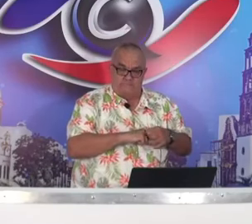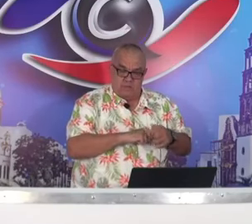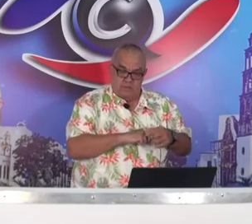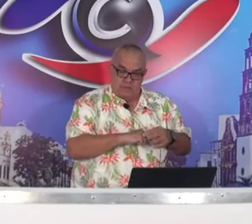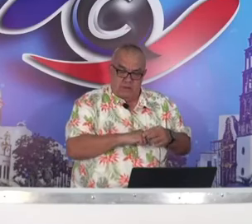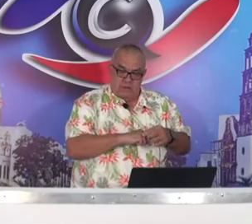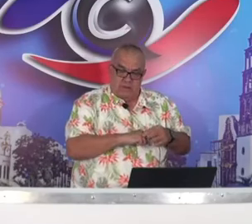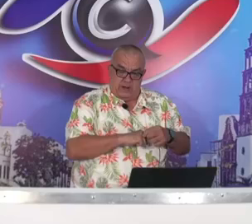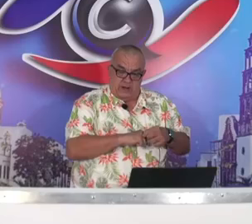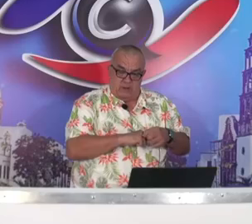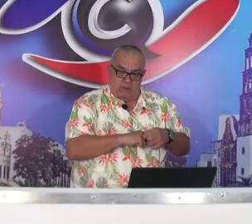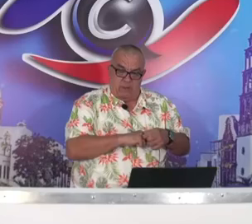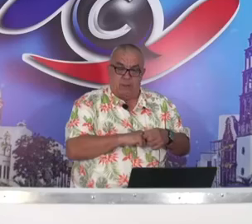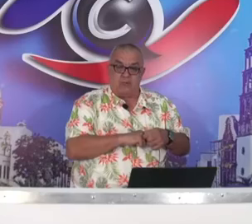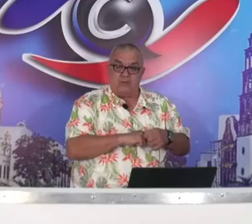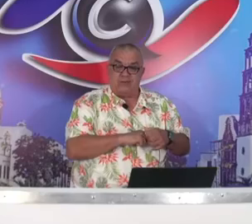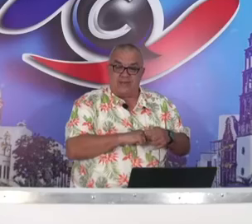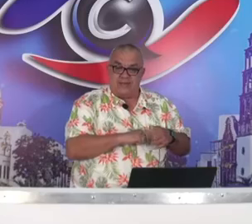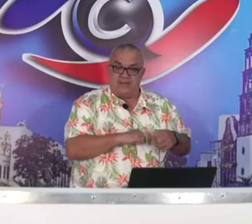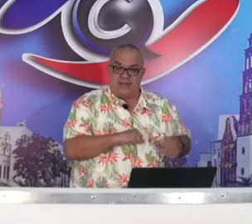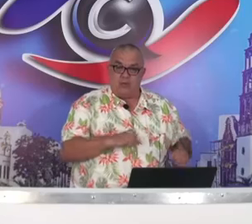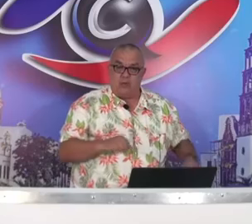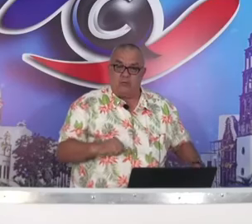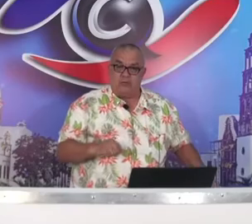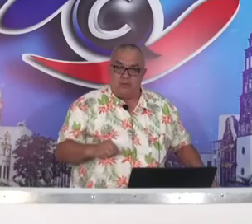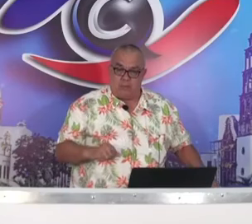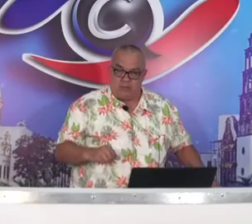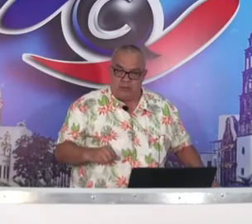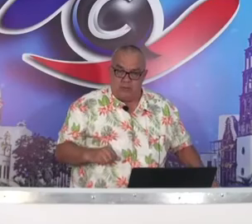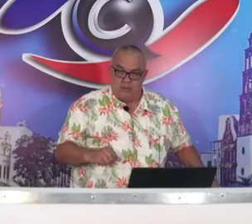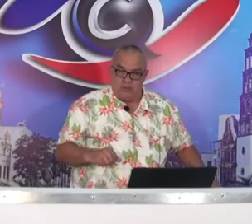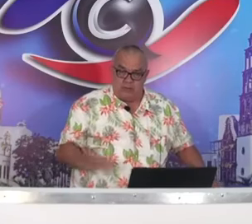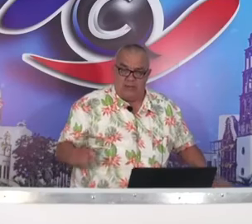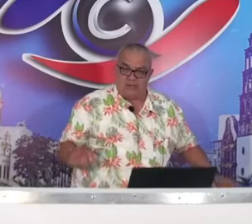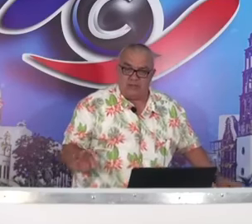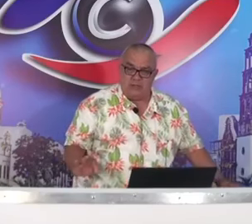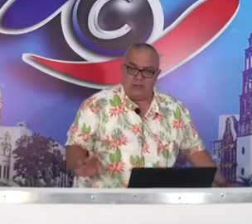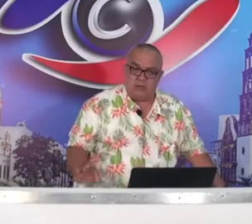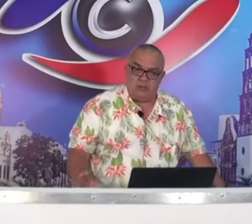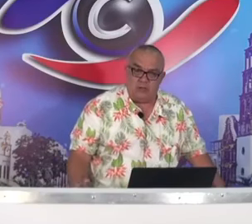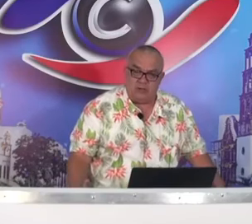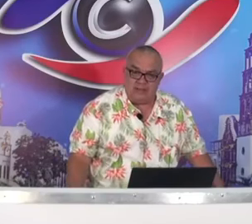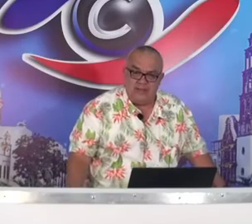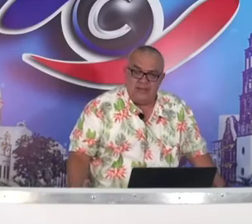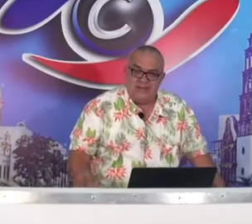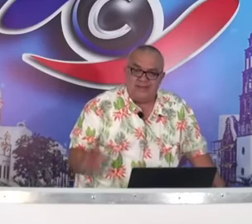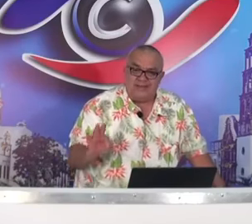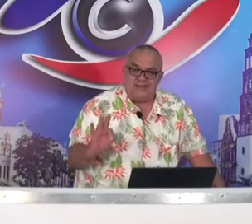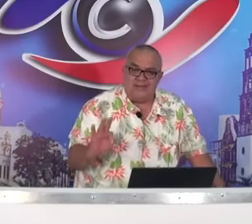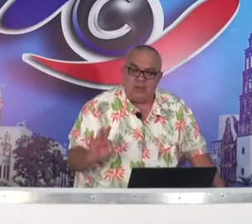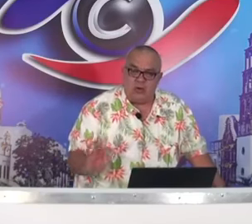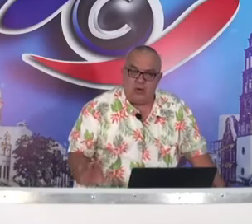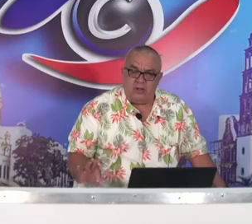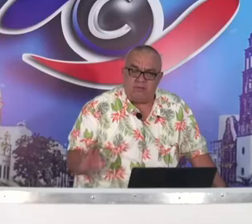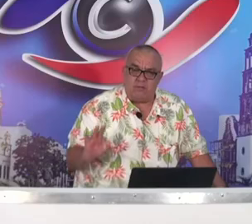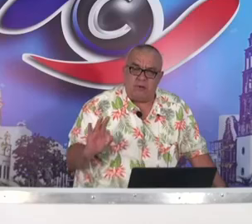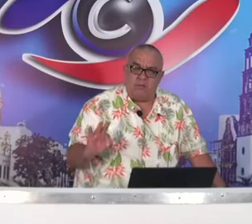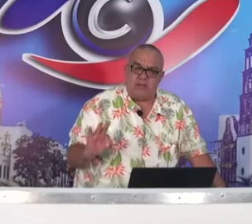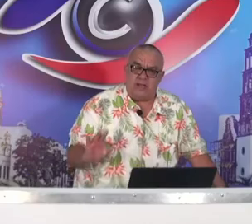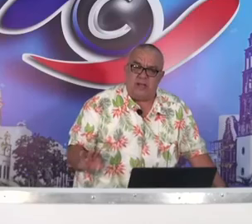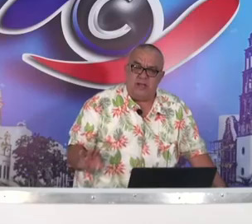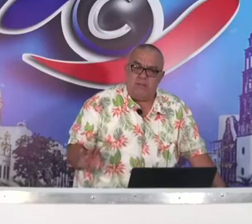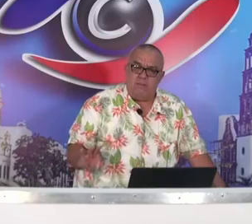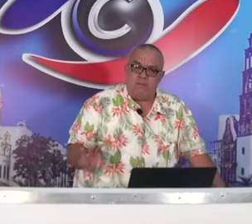estimado Fernando, pero sigue siendo diputado. Es más, les voy a decir una cosa, si Jorge